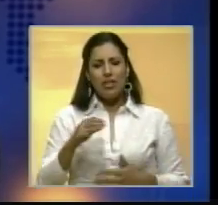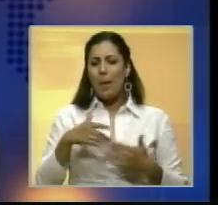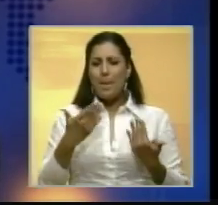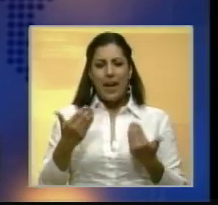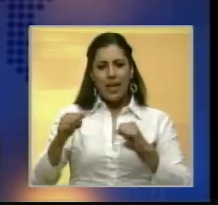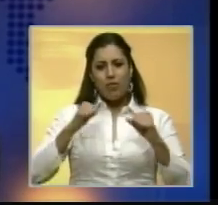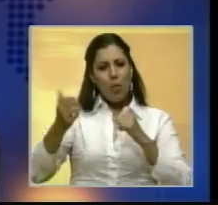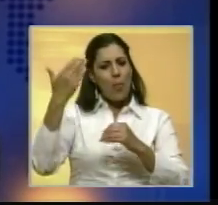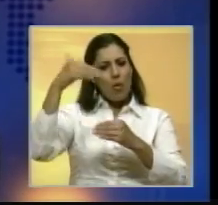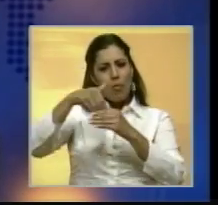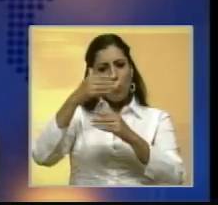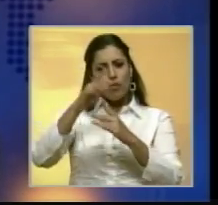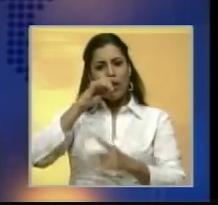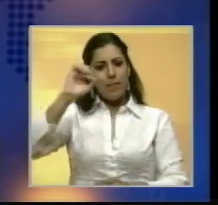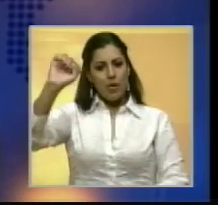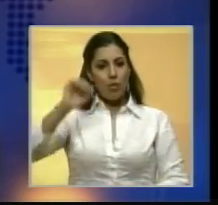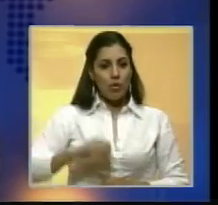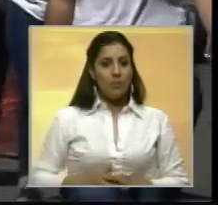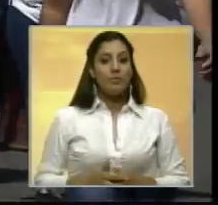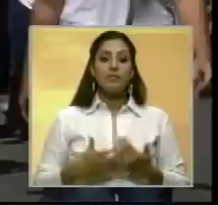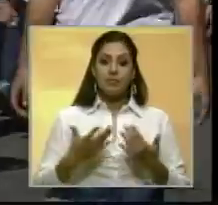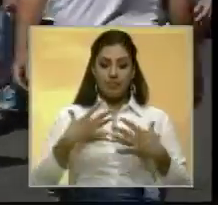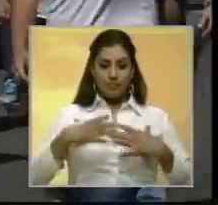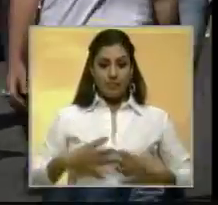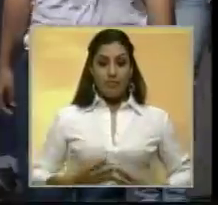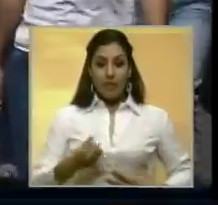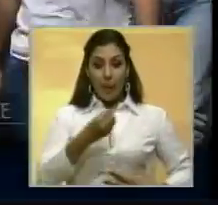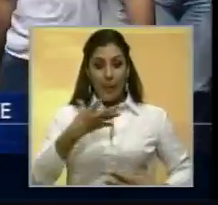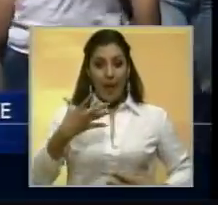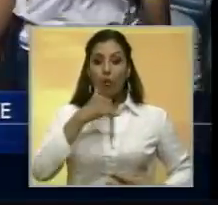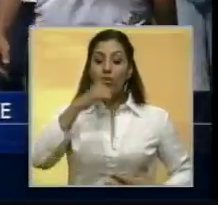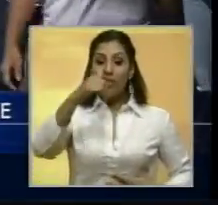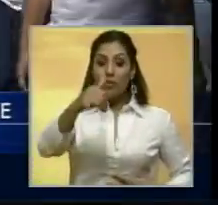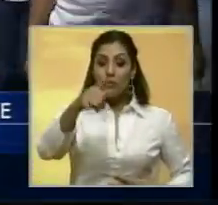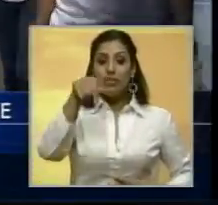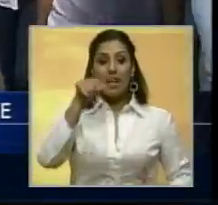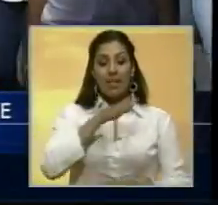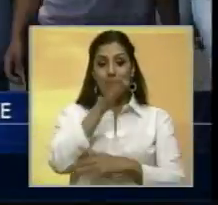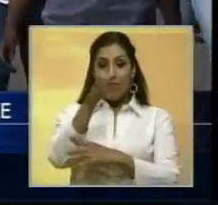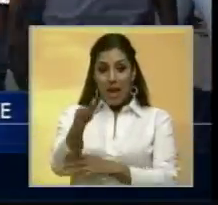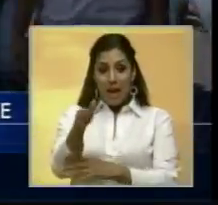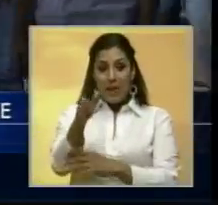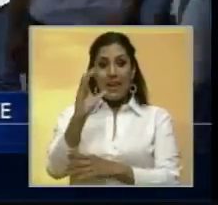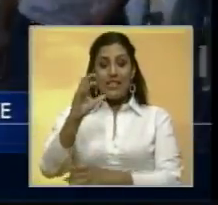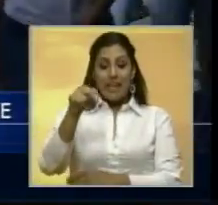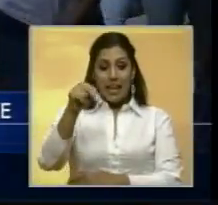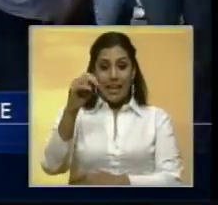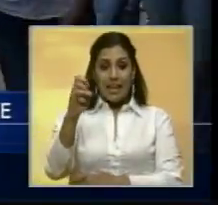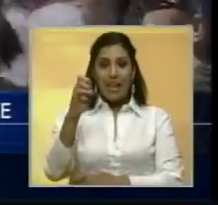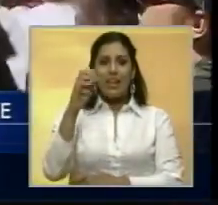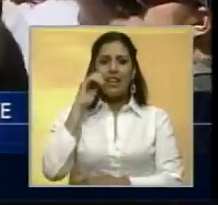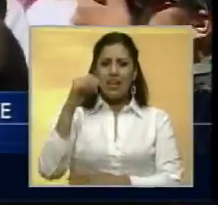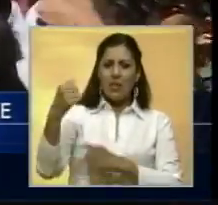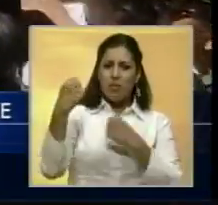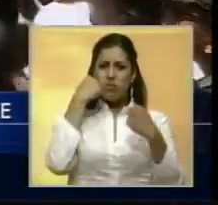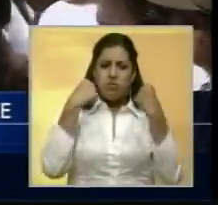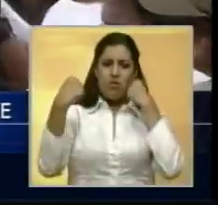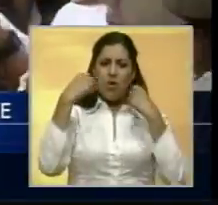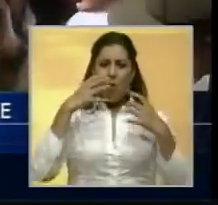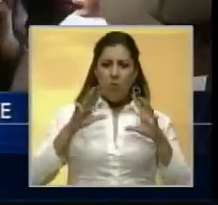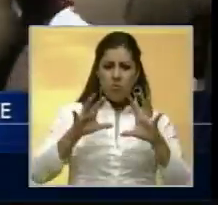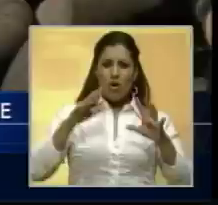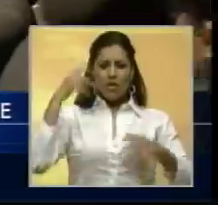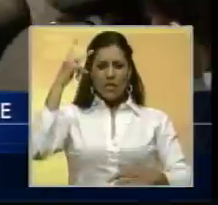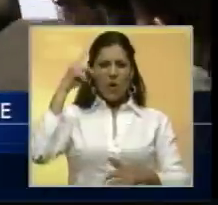la activación del referéndum revocatorio. Vestidas de blanco, denunciaron que al llegar al organismo electoral fueron víctimas de maltrato